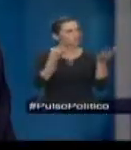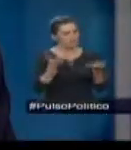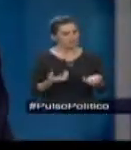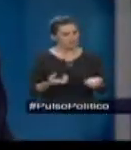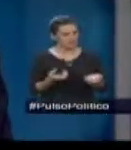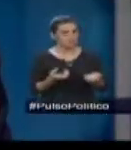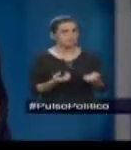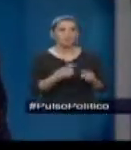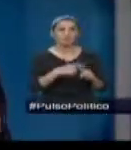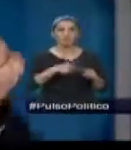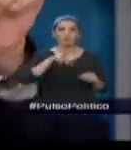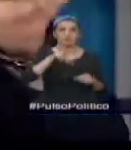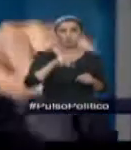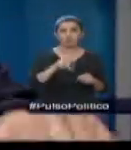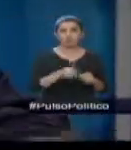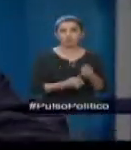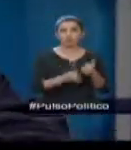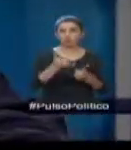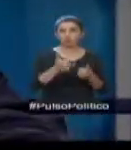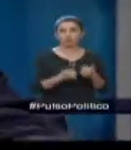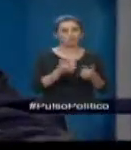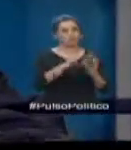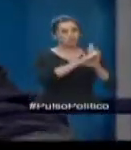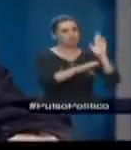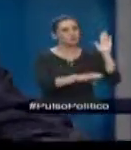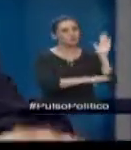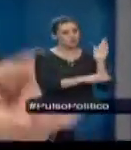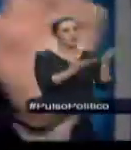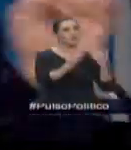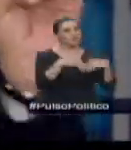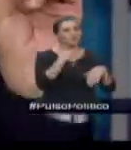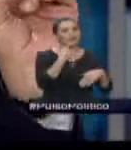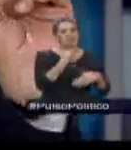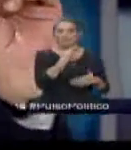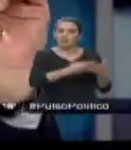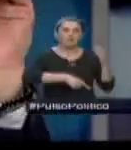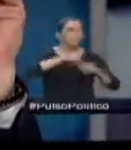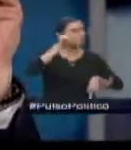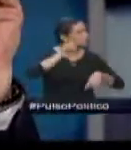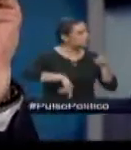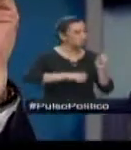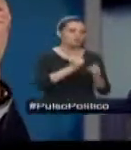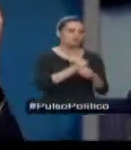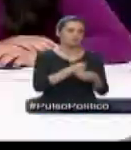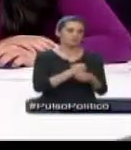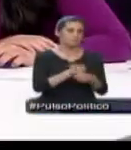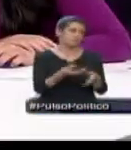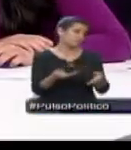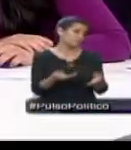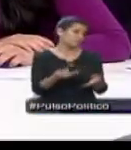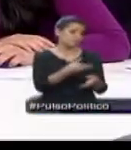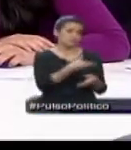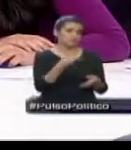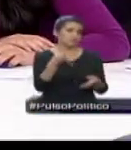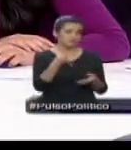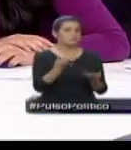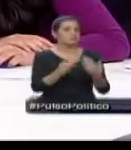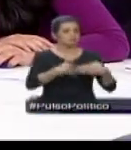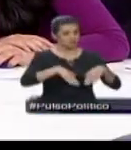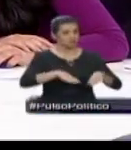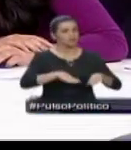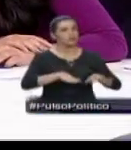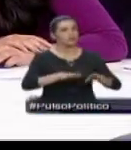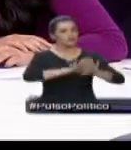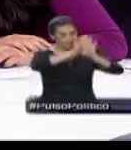excepto aquellos que la propia constitución señala que no lo puede consultar y que eso también está claro el